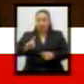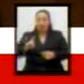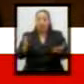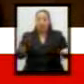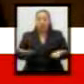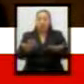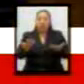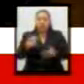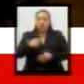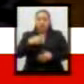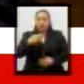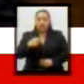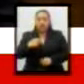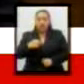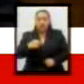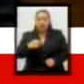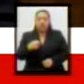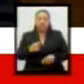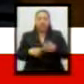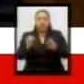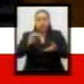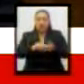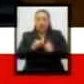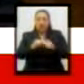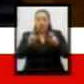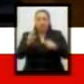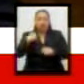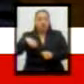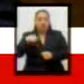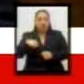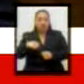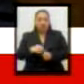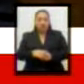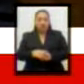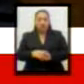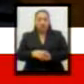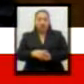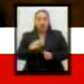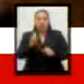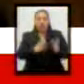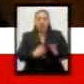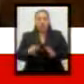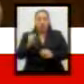este caso en las directrices que aplicaban al ámbito municipal se planteó